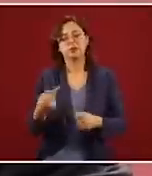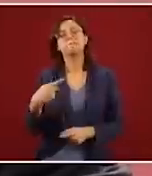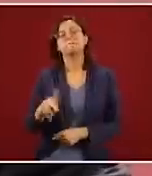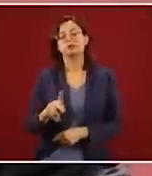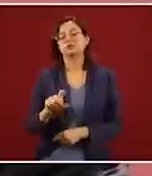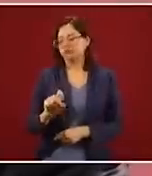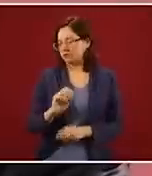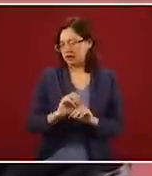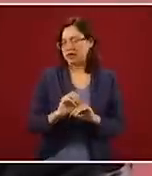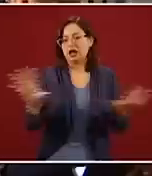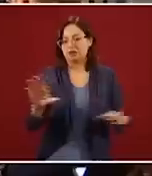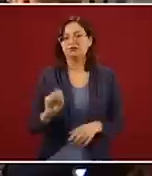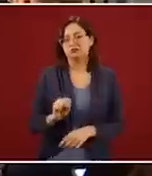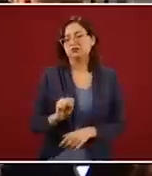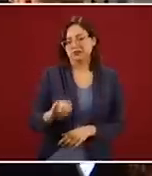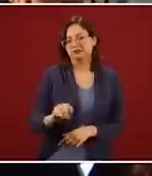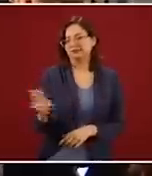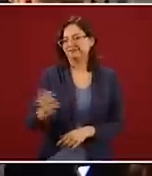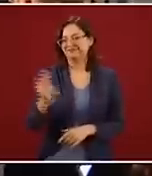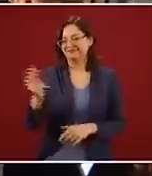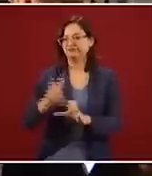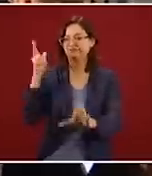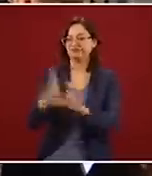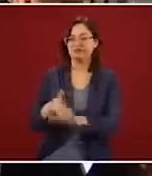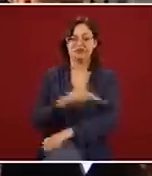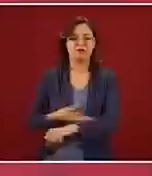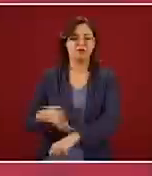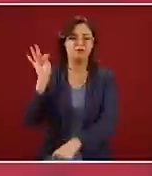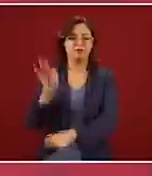cuenta esta demanda, esta necesidad.